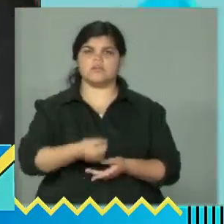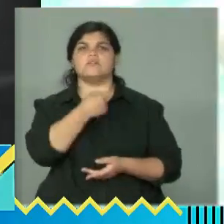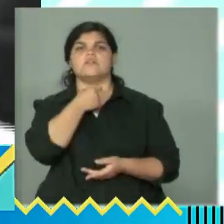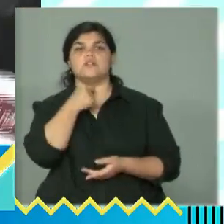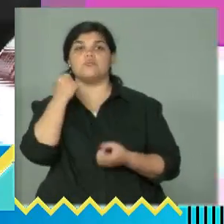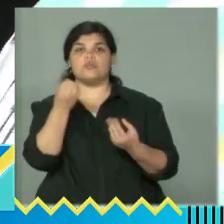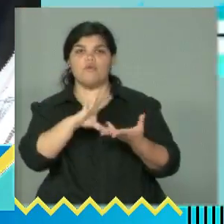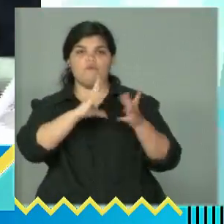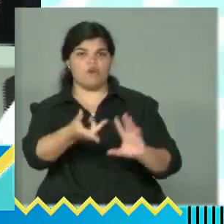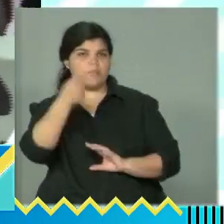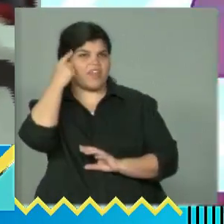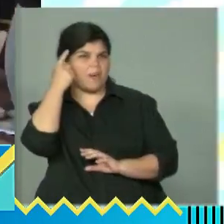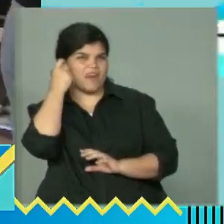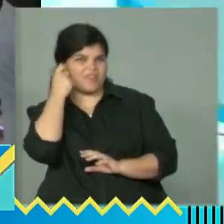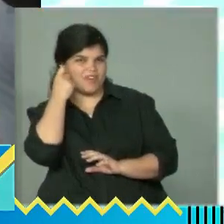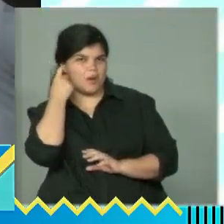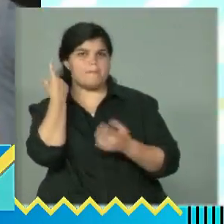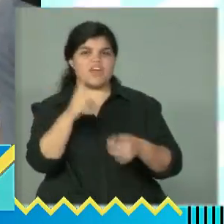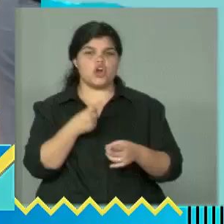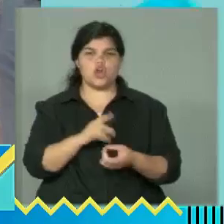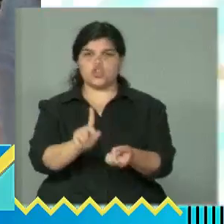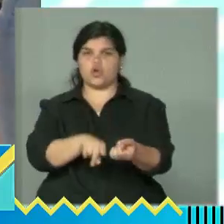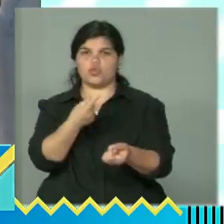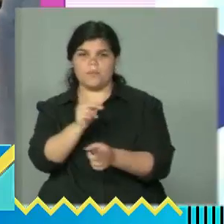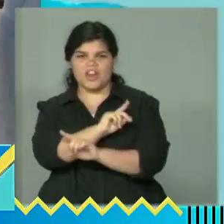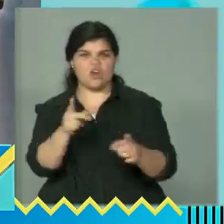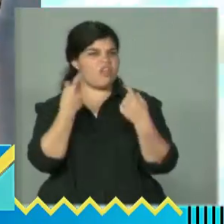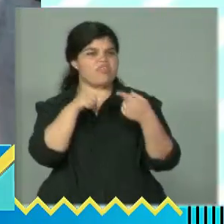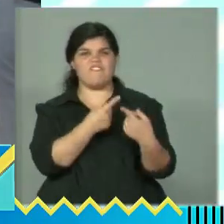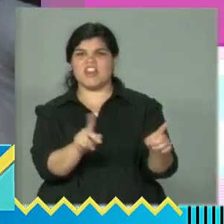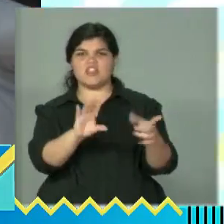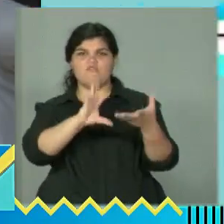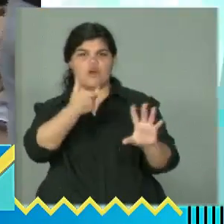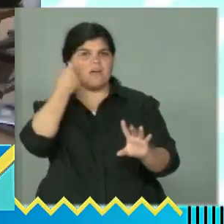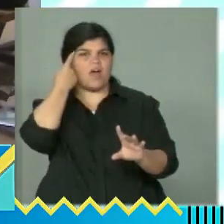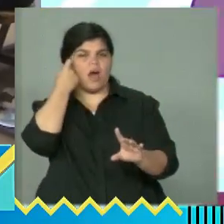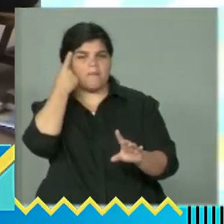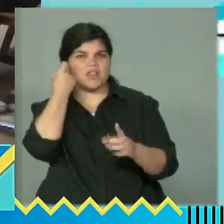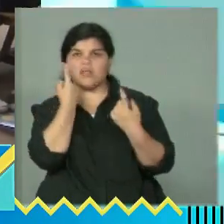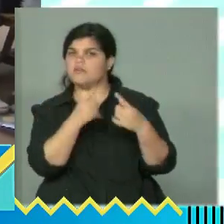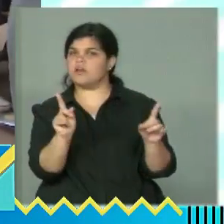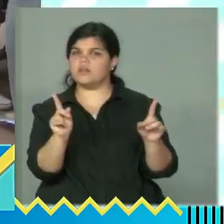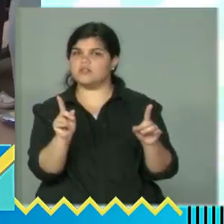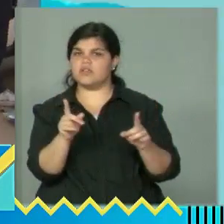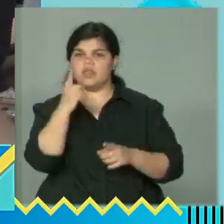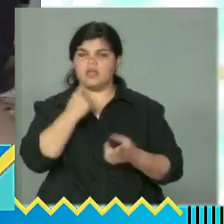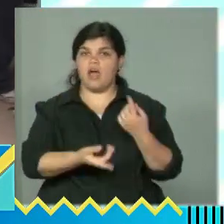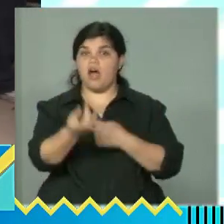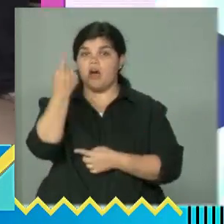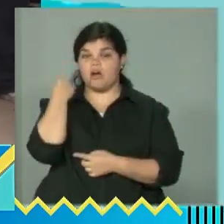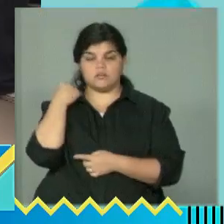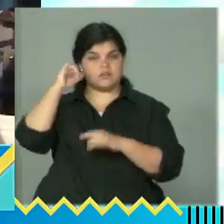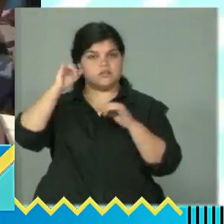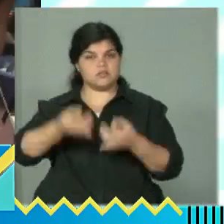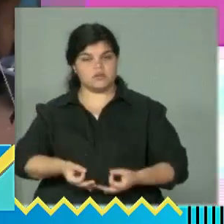son maneras de aprender, pero no son las maneras de aprender habituales que tienen todos los días en el colegio. Entonces, ayer seguramente sacamos mucho provecho